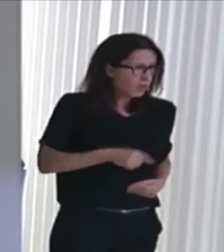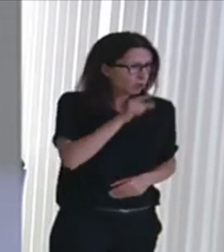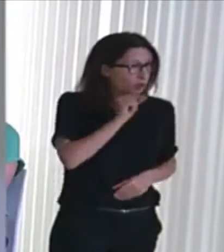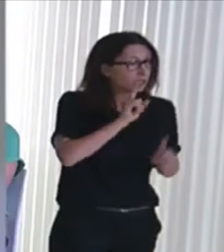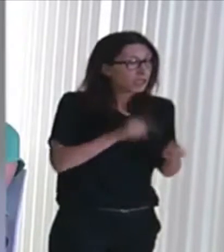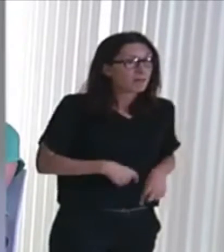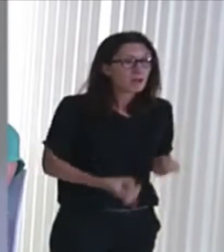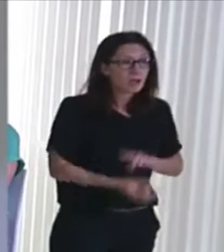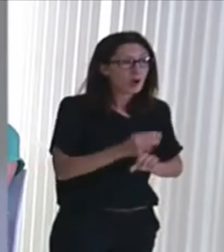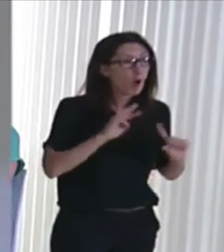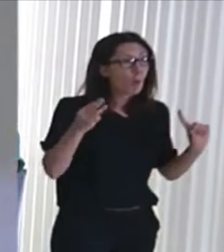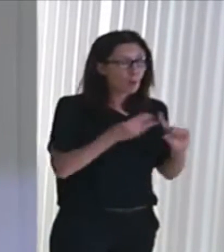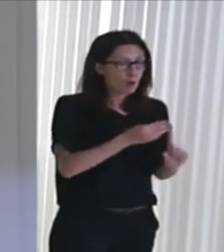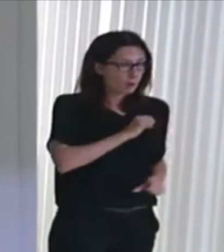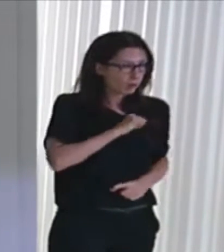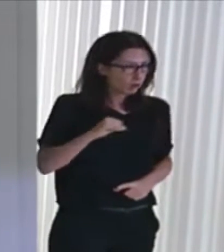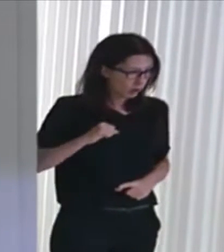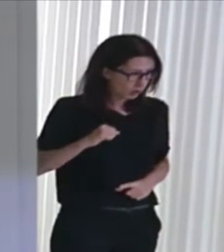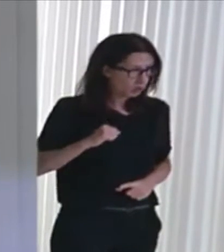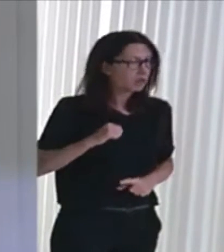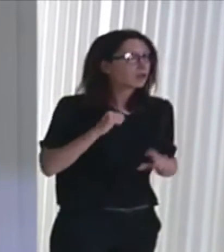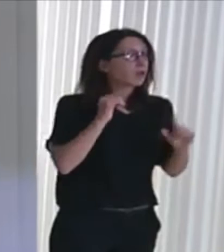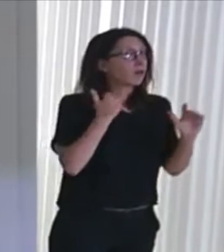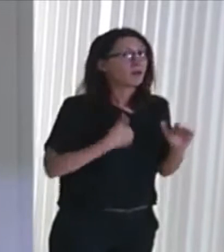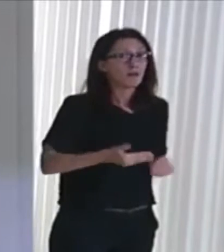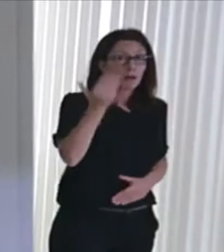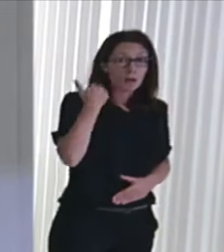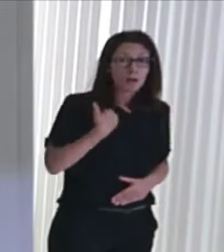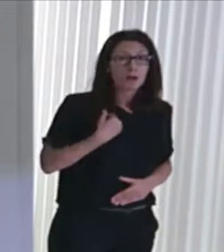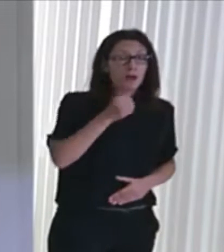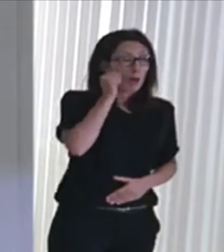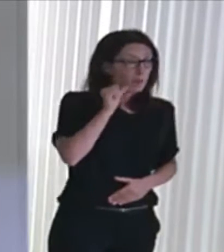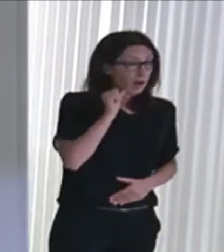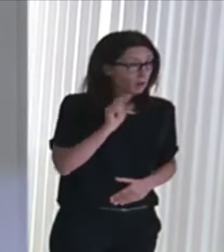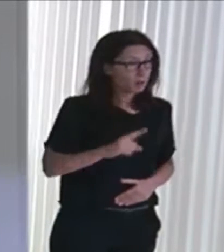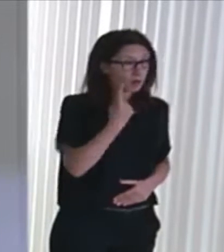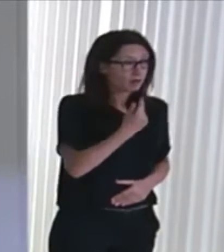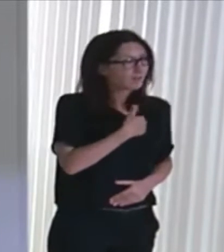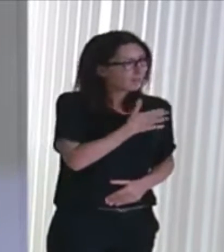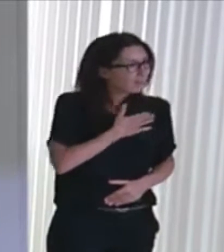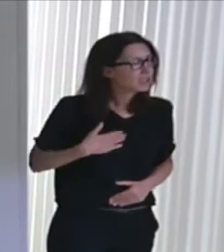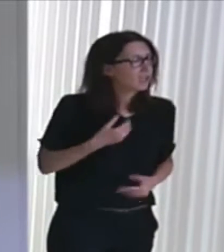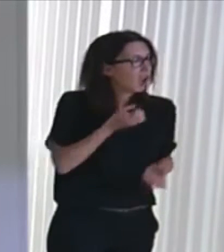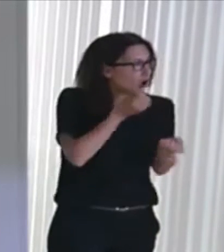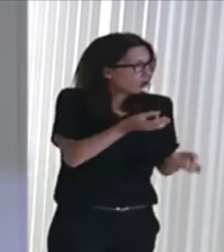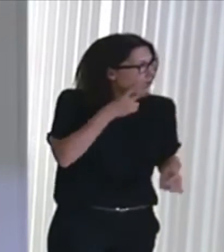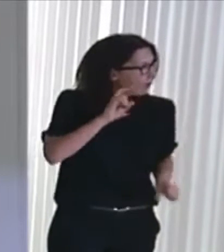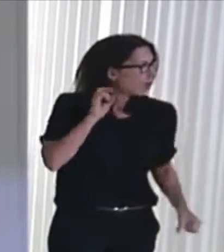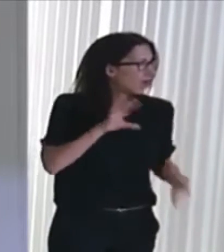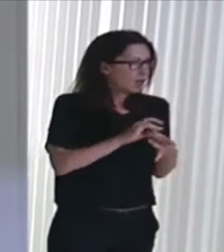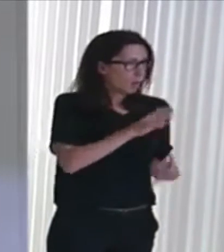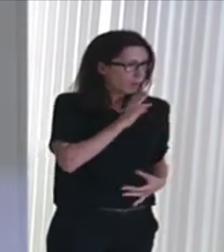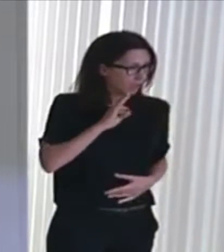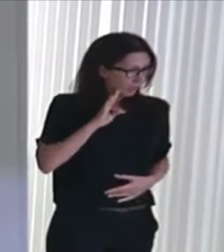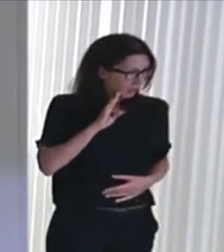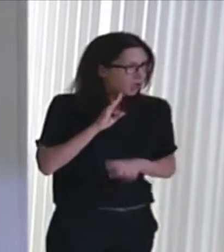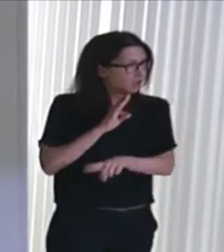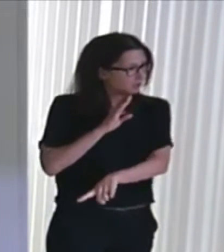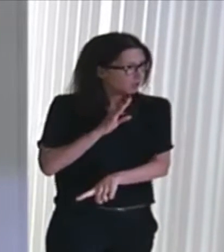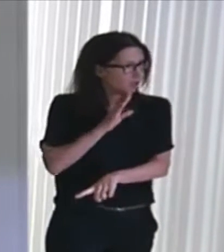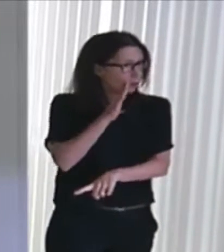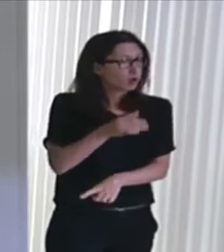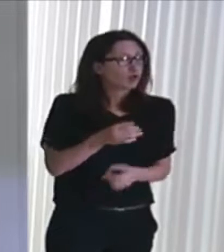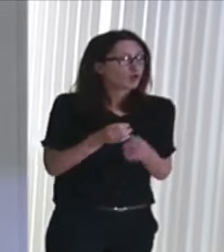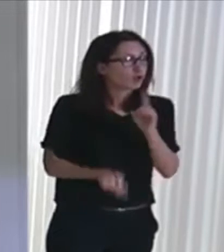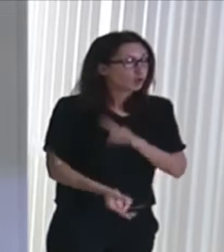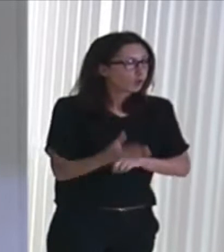personal, accidentalmente.com, cuando tuvo a su primera hija, con la que quería compartir sus experiencias en la maternidad. Ese es el origen de Madresfera,